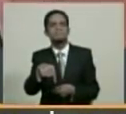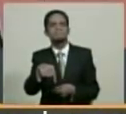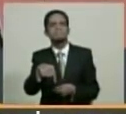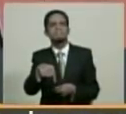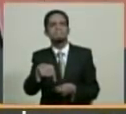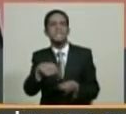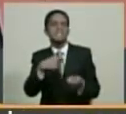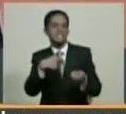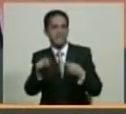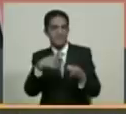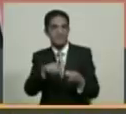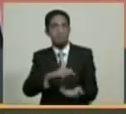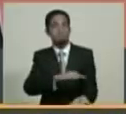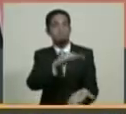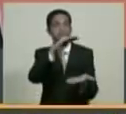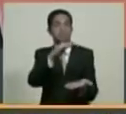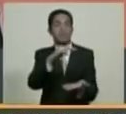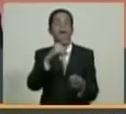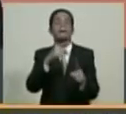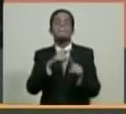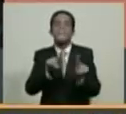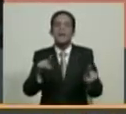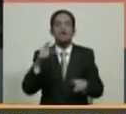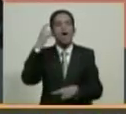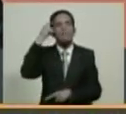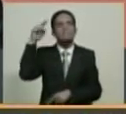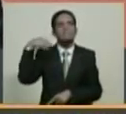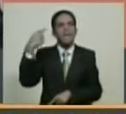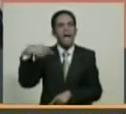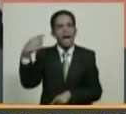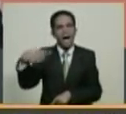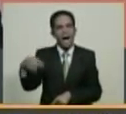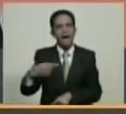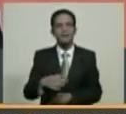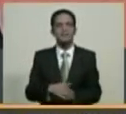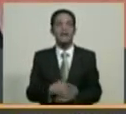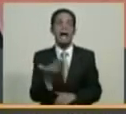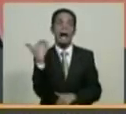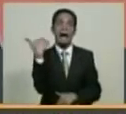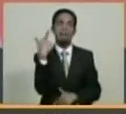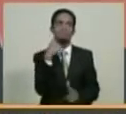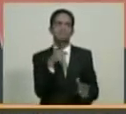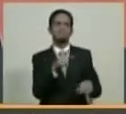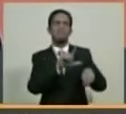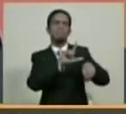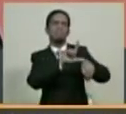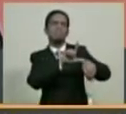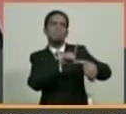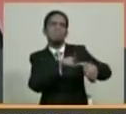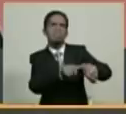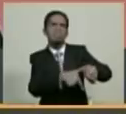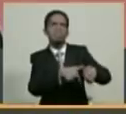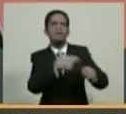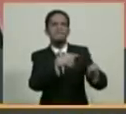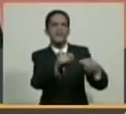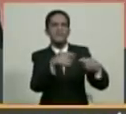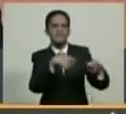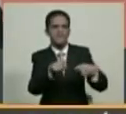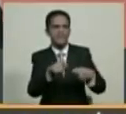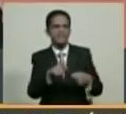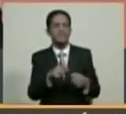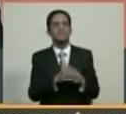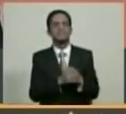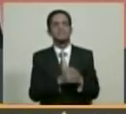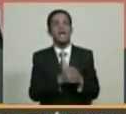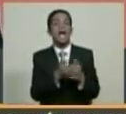se vende las mismas toneladas, pero de manera diaria. Es decir, lo que se vendía semanalmente se está vendiendo diariamente. Y ha obligado al